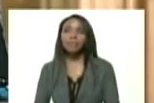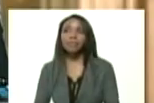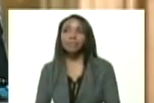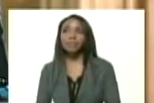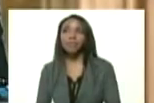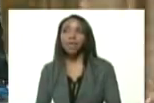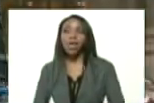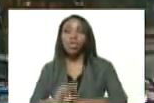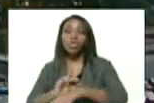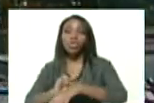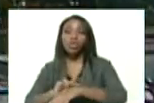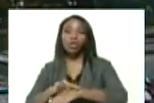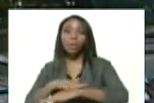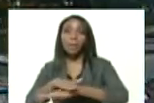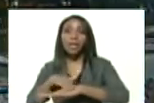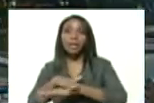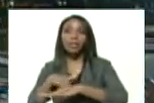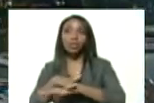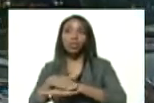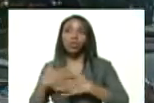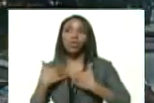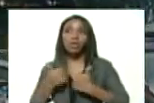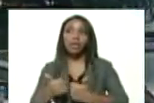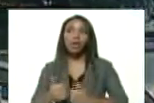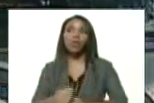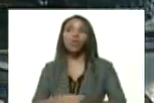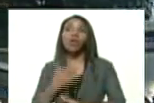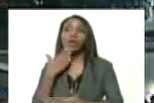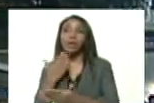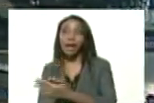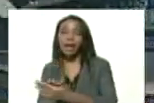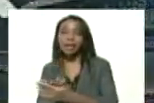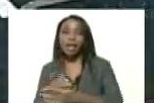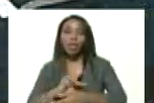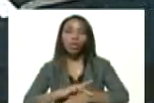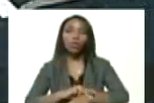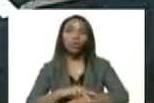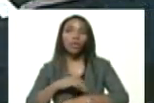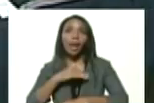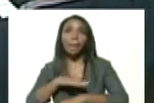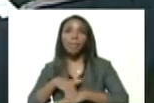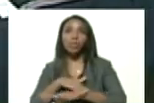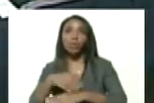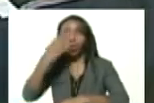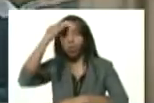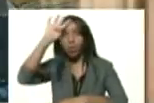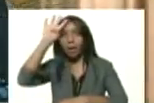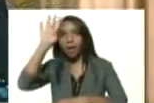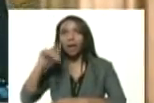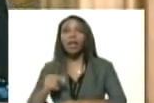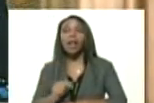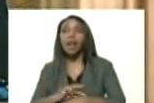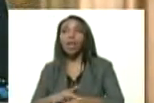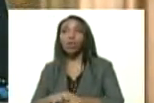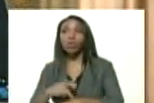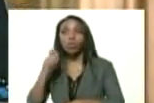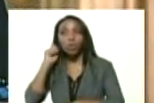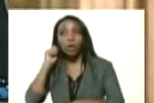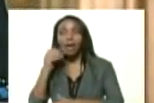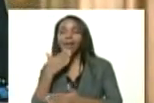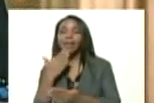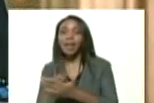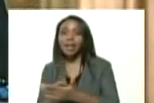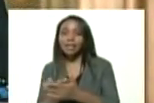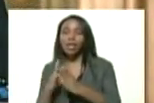doctor carlos alvarado a usted le agradezco doctor julio de la misión cubana a usted doctor amaral y les agradezco